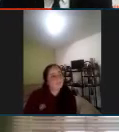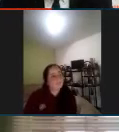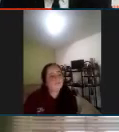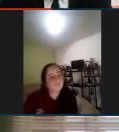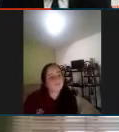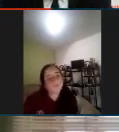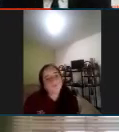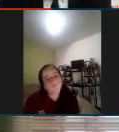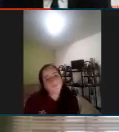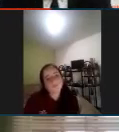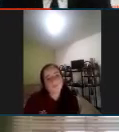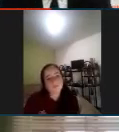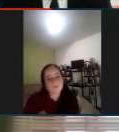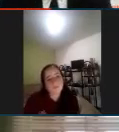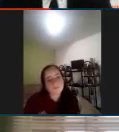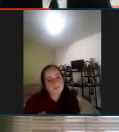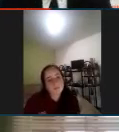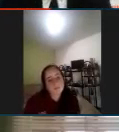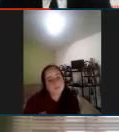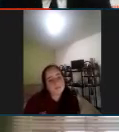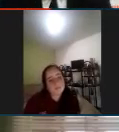de lo que usted está realizando,